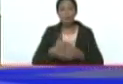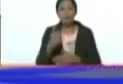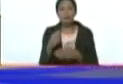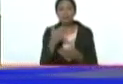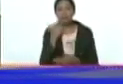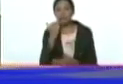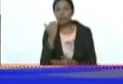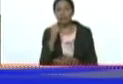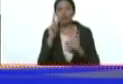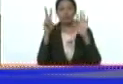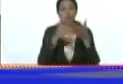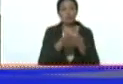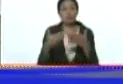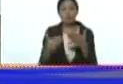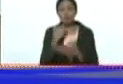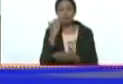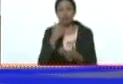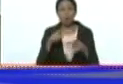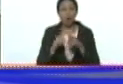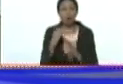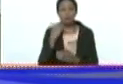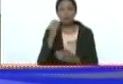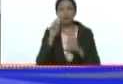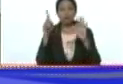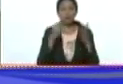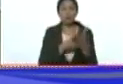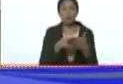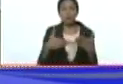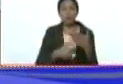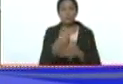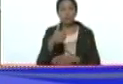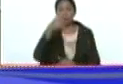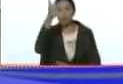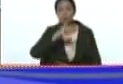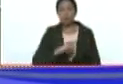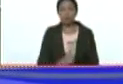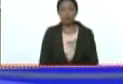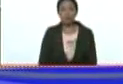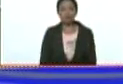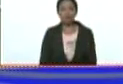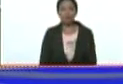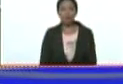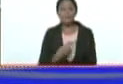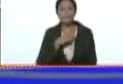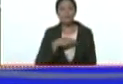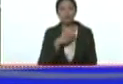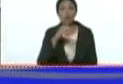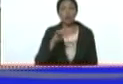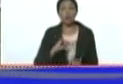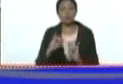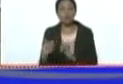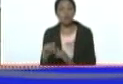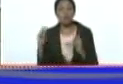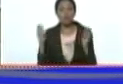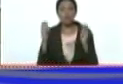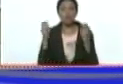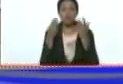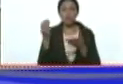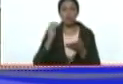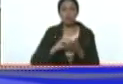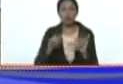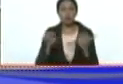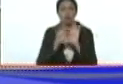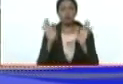7 millones. Pasamos largo los 6 millones de operados. Misión Milagro aquí, relanzando la Misión